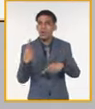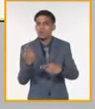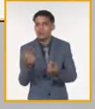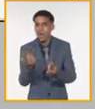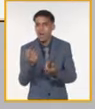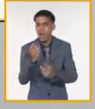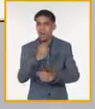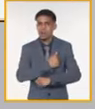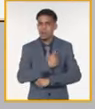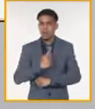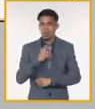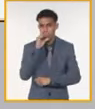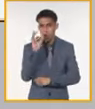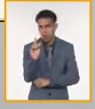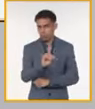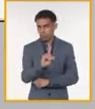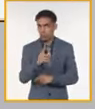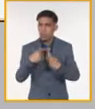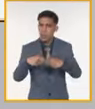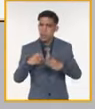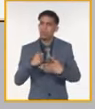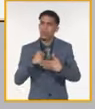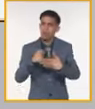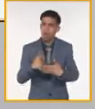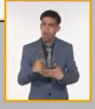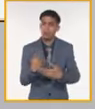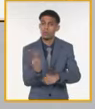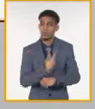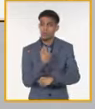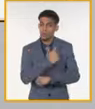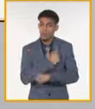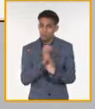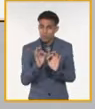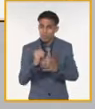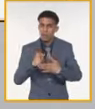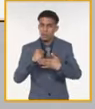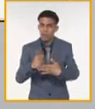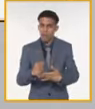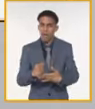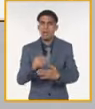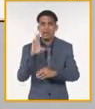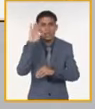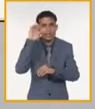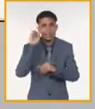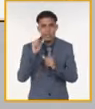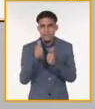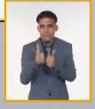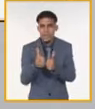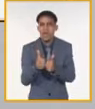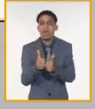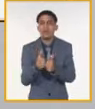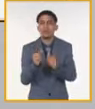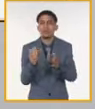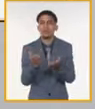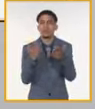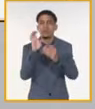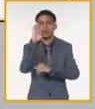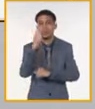encauzarse y que puedan de verdad encadenarse adecuadamente en el desarrollo económico y social Pero ajustado a